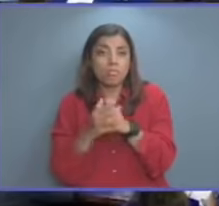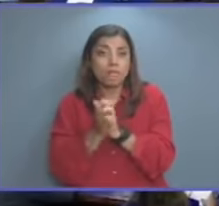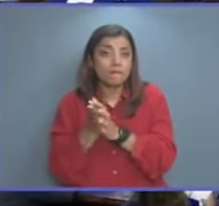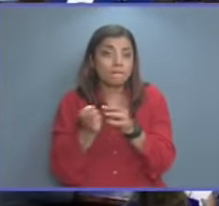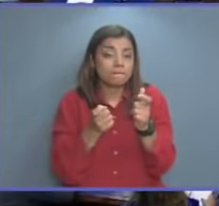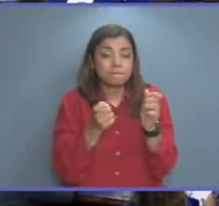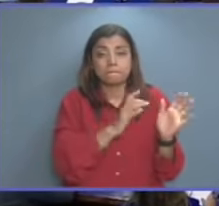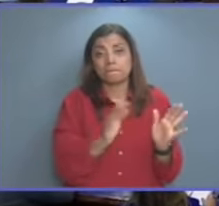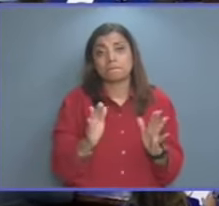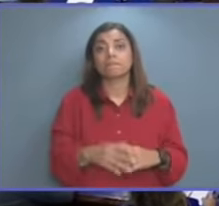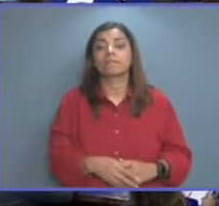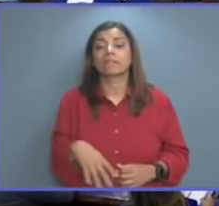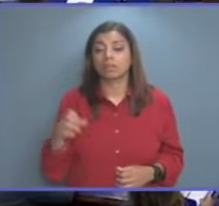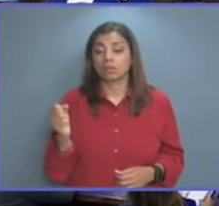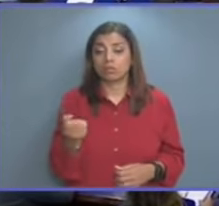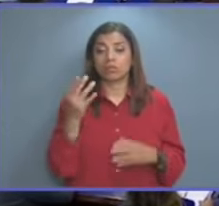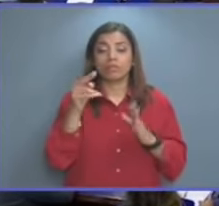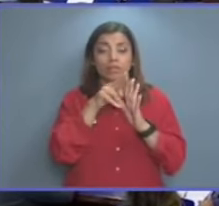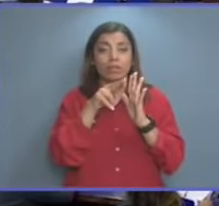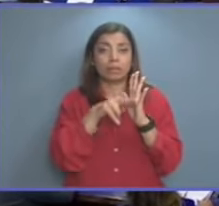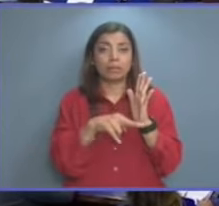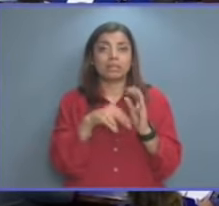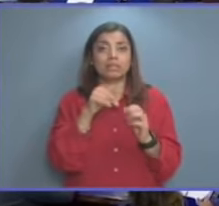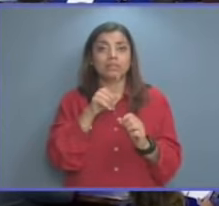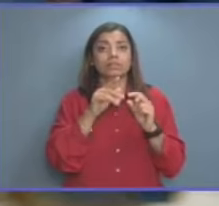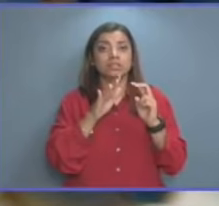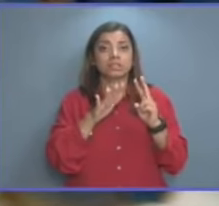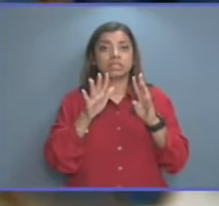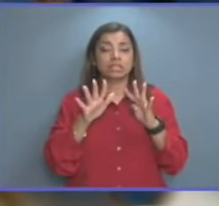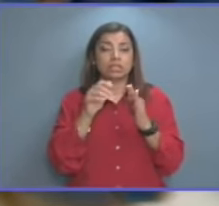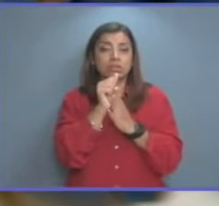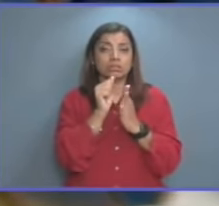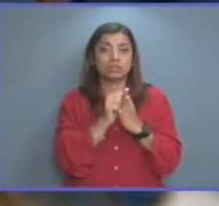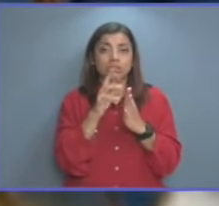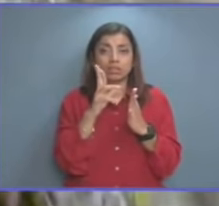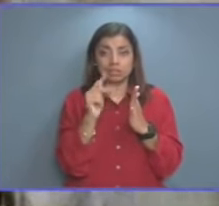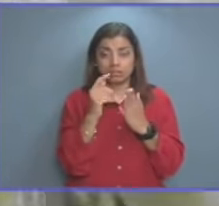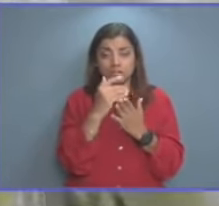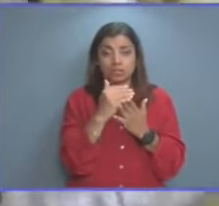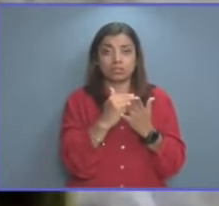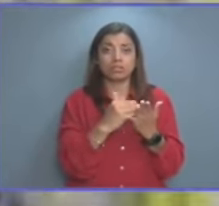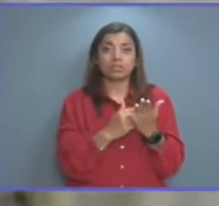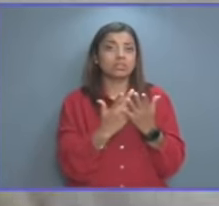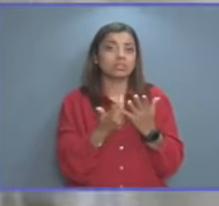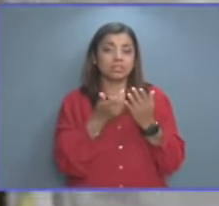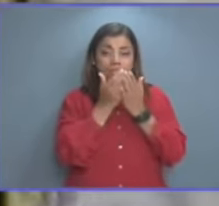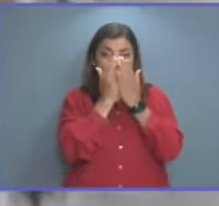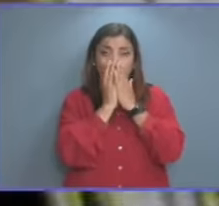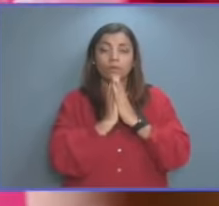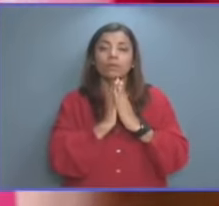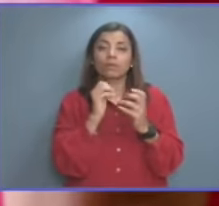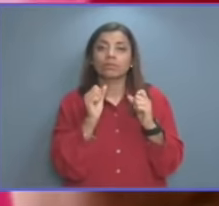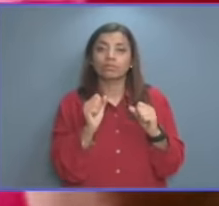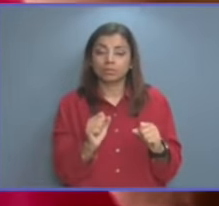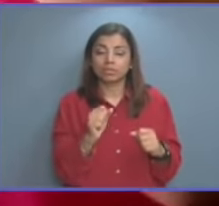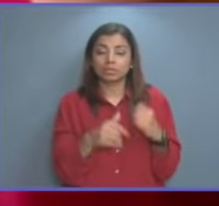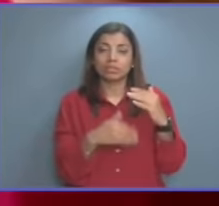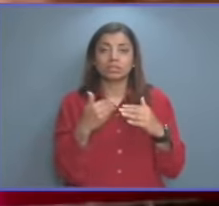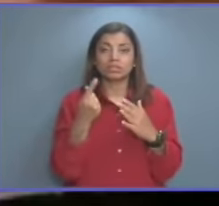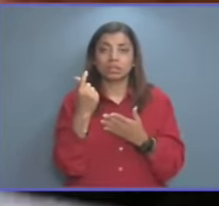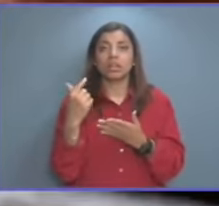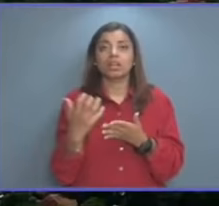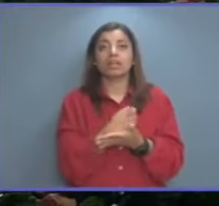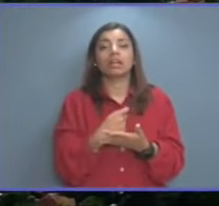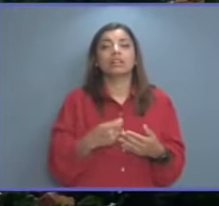la nueva normativa consta de 179 artículos y la gestión integral del recurso el establecimiento de las tarifas